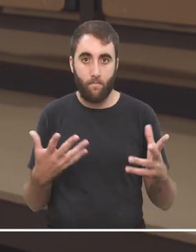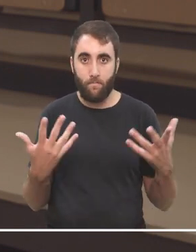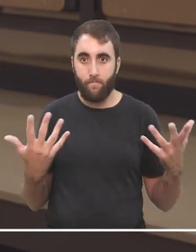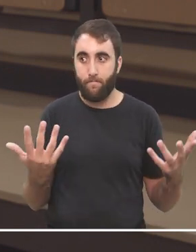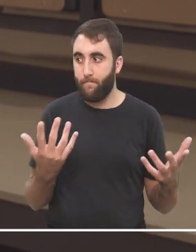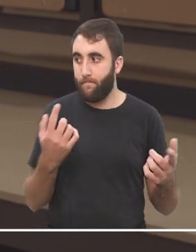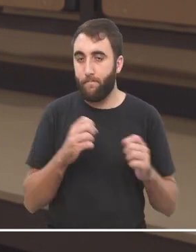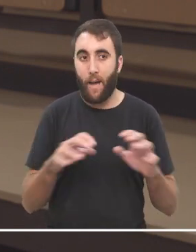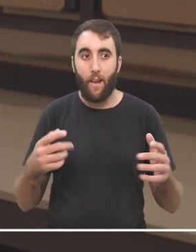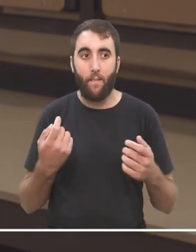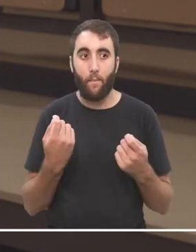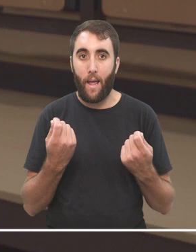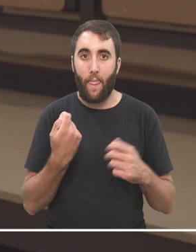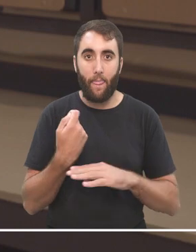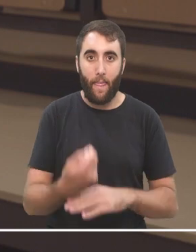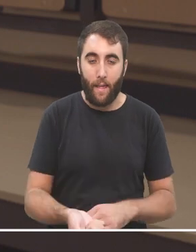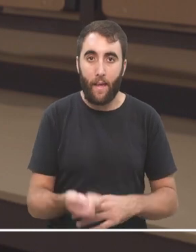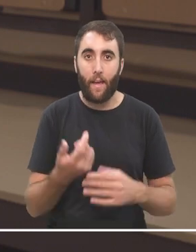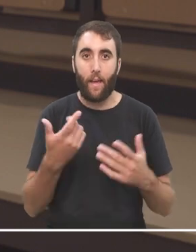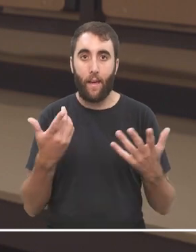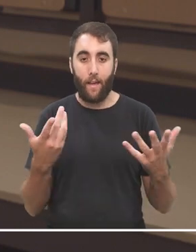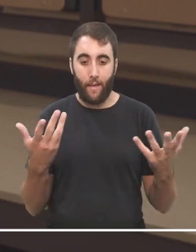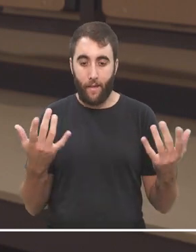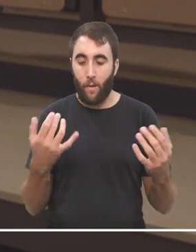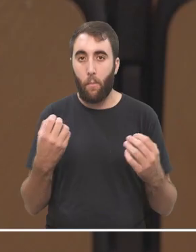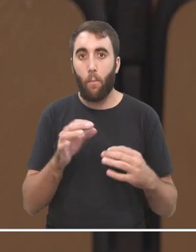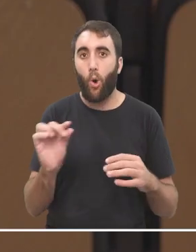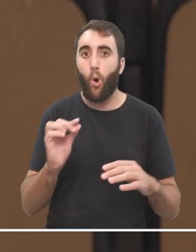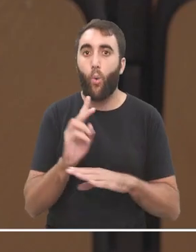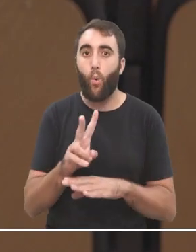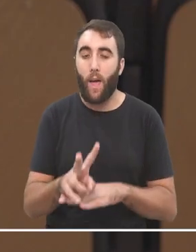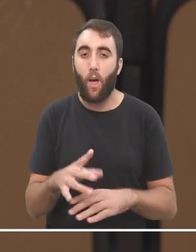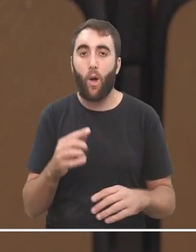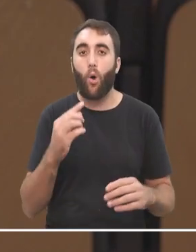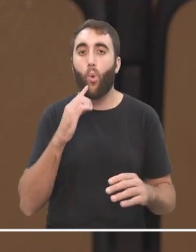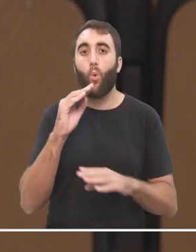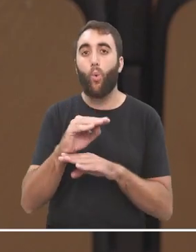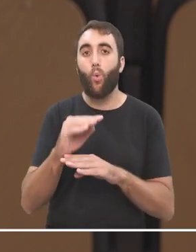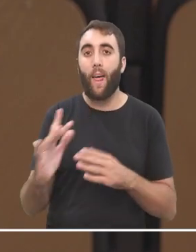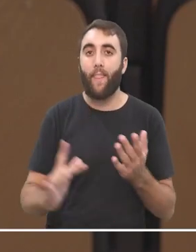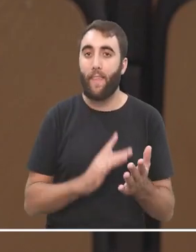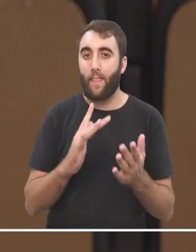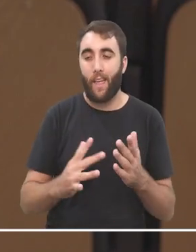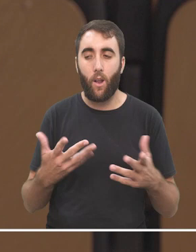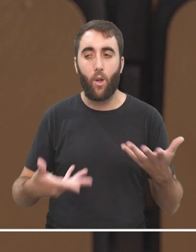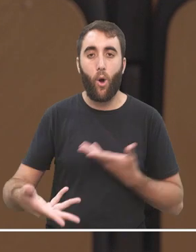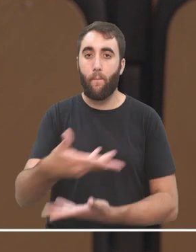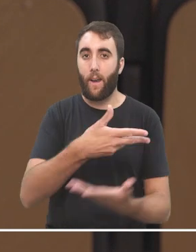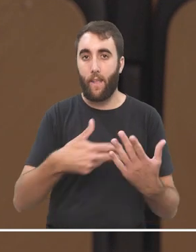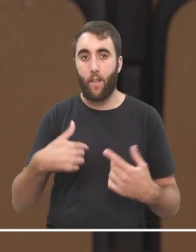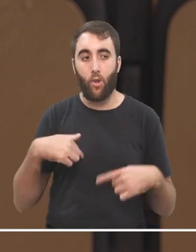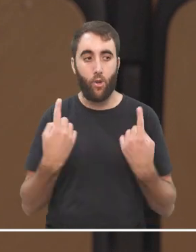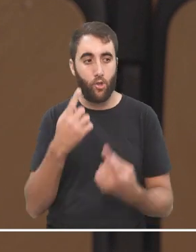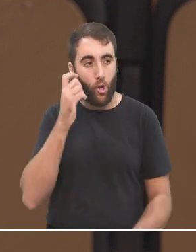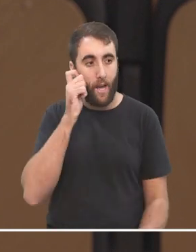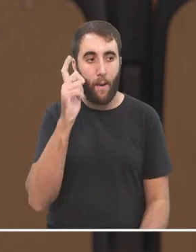mal financiado y poco cuidado. La cultura digital es parte de nuestro lenguaje compartido y de nuestra capacidad,